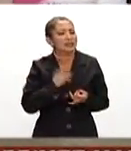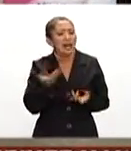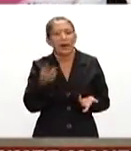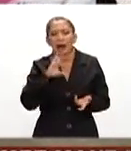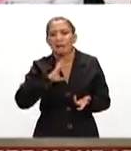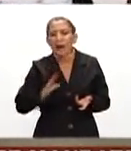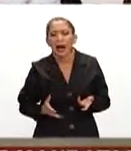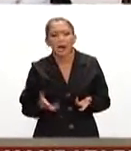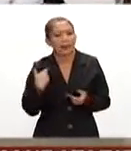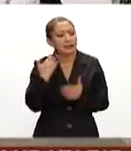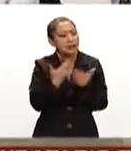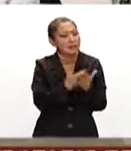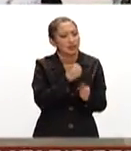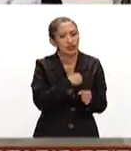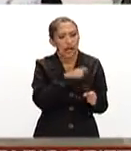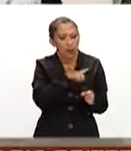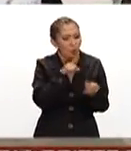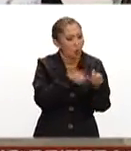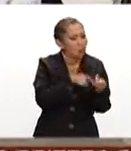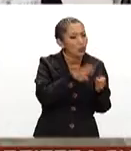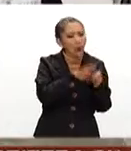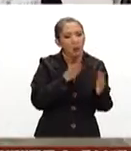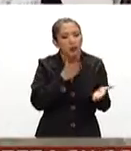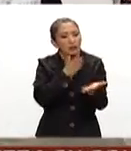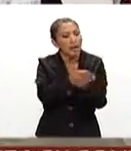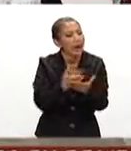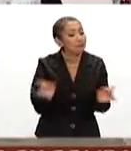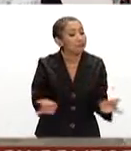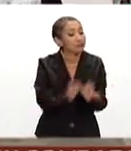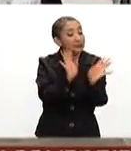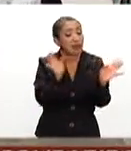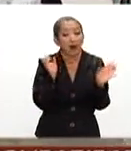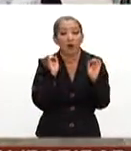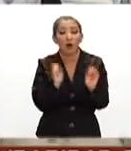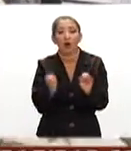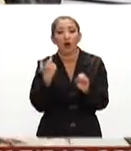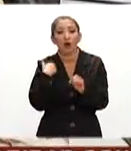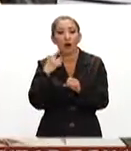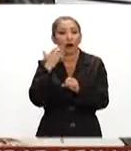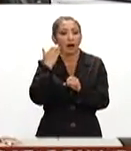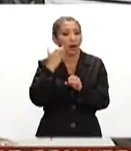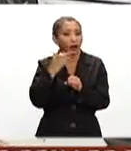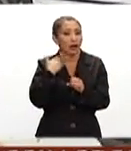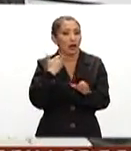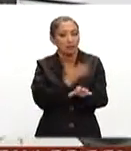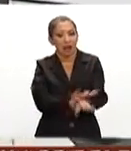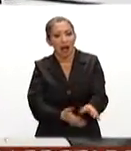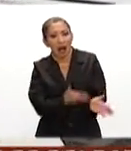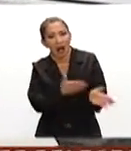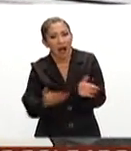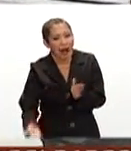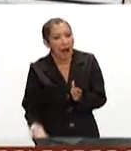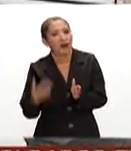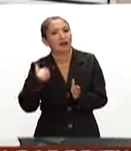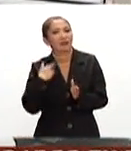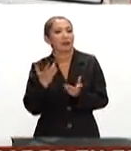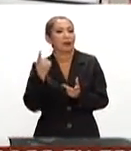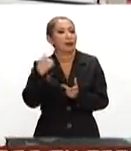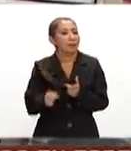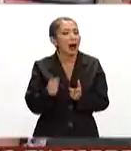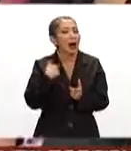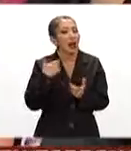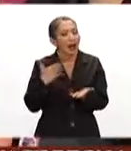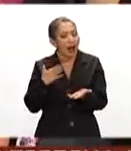mama hacia los servicios de salud, cómo llegan, qué dificultades tienen, qué obstáculos tienen que pasar para